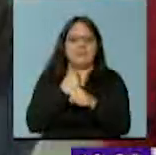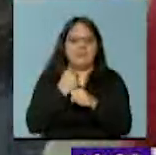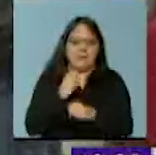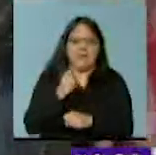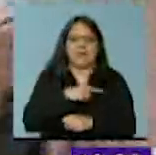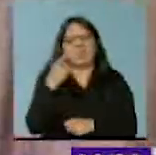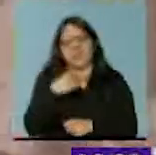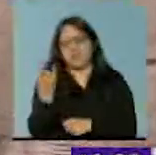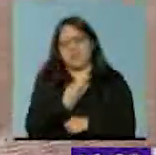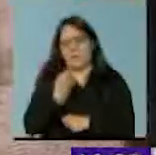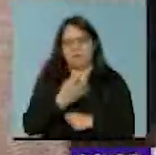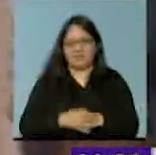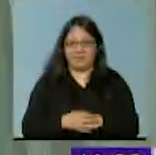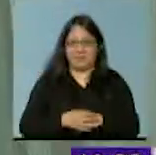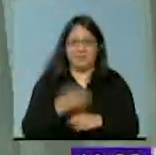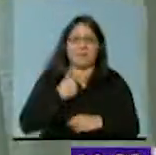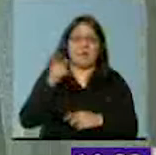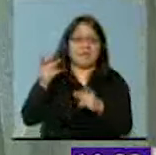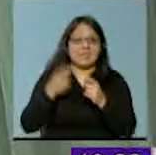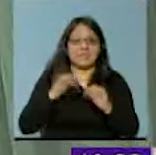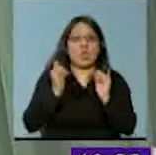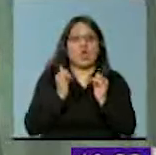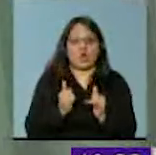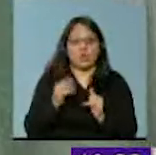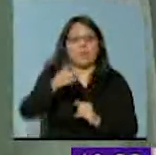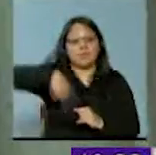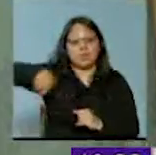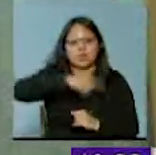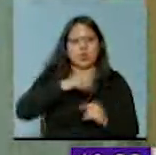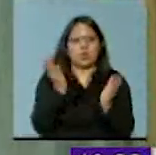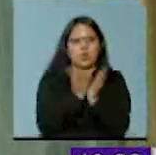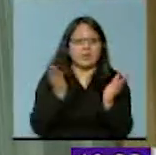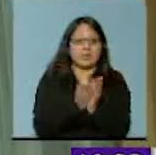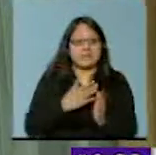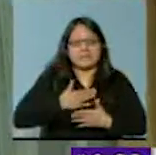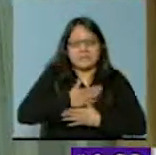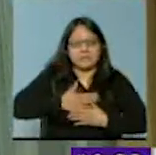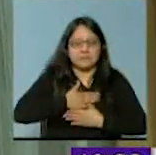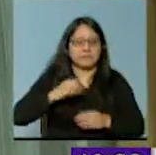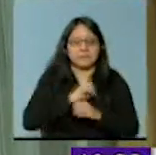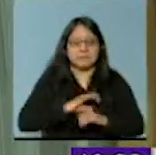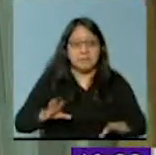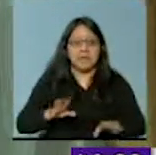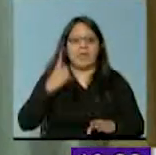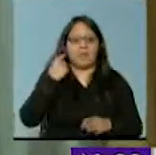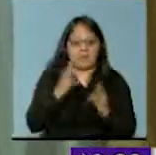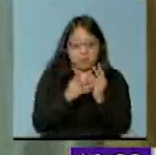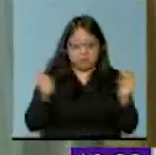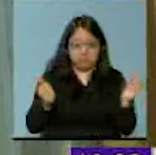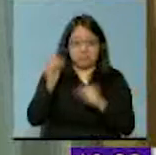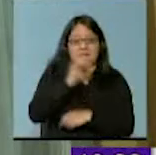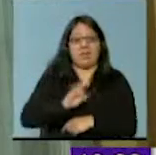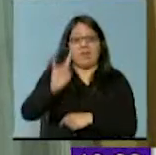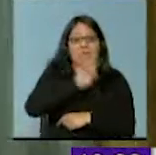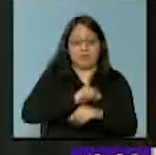porque es necesario para los jóvenes. Los que han estudiado se sienten mal que de haber hecho una carrera y no